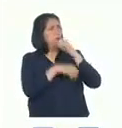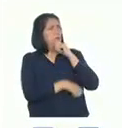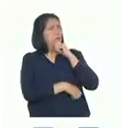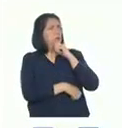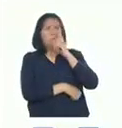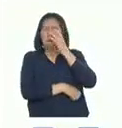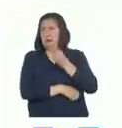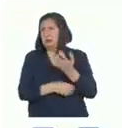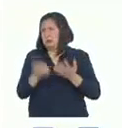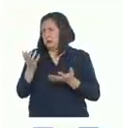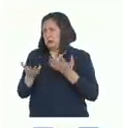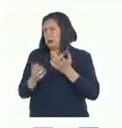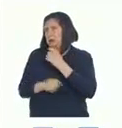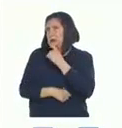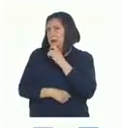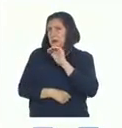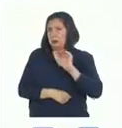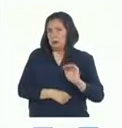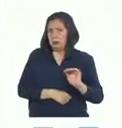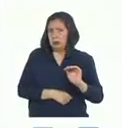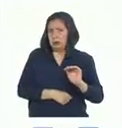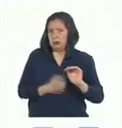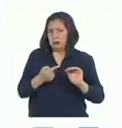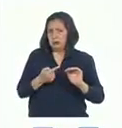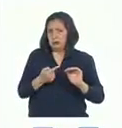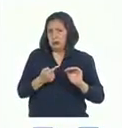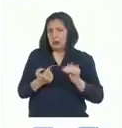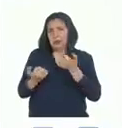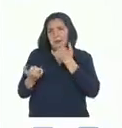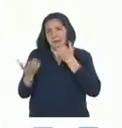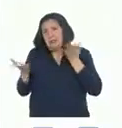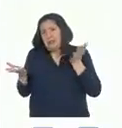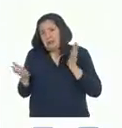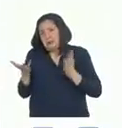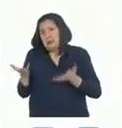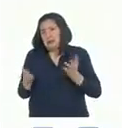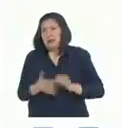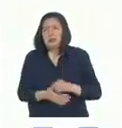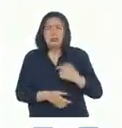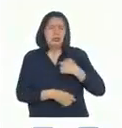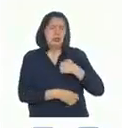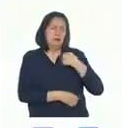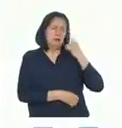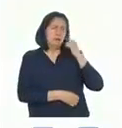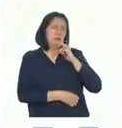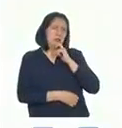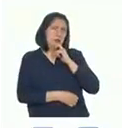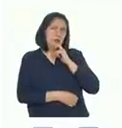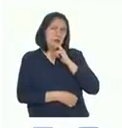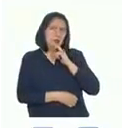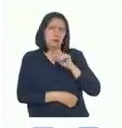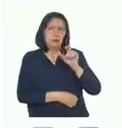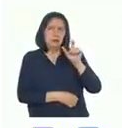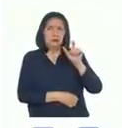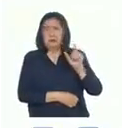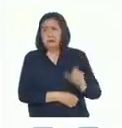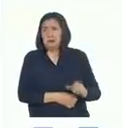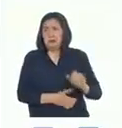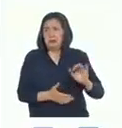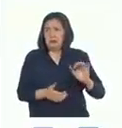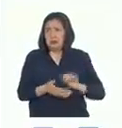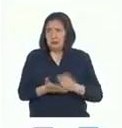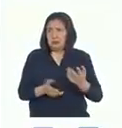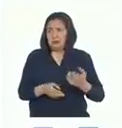Yo creo que puede tratar de un niño a quien le sucede algo. A mí me parece que se trata de una persona que se